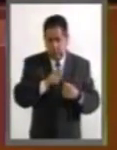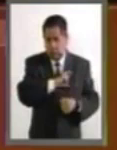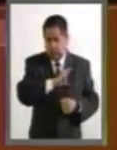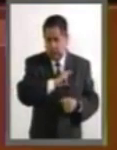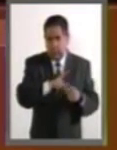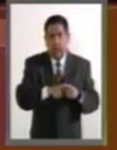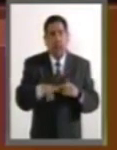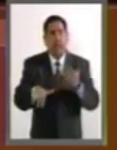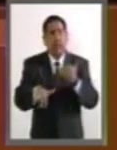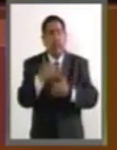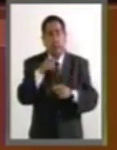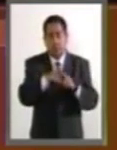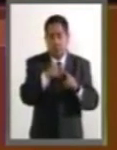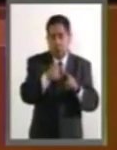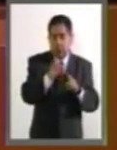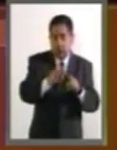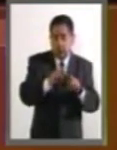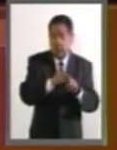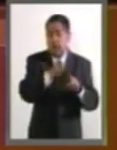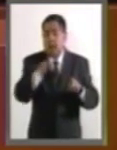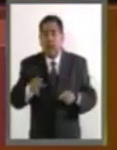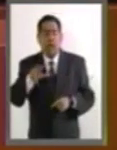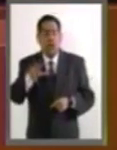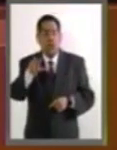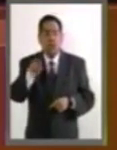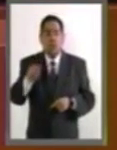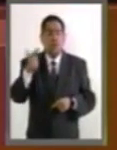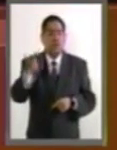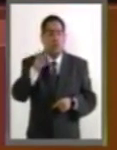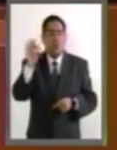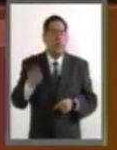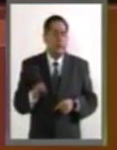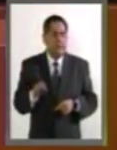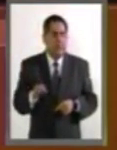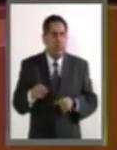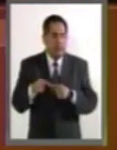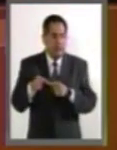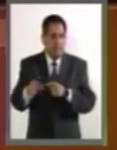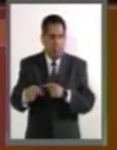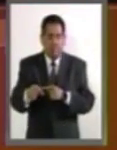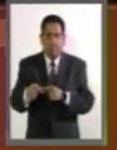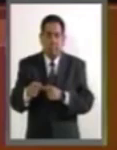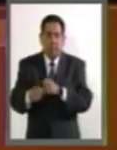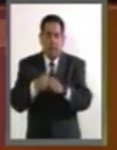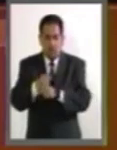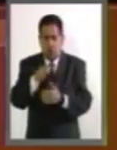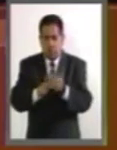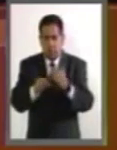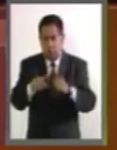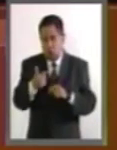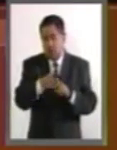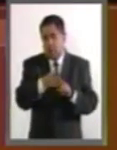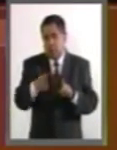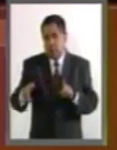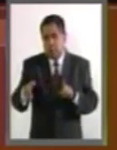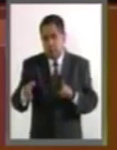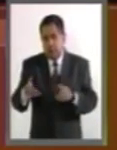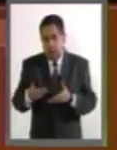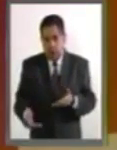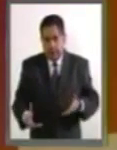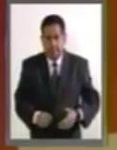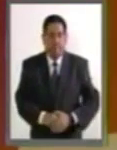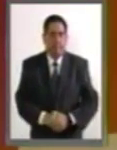del 15.6% al 18.7% entre los años del 2012 a la